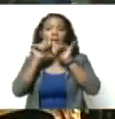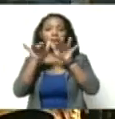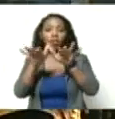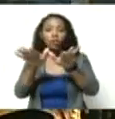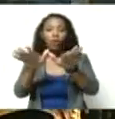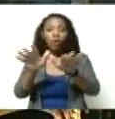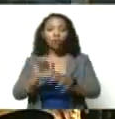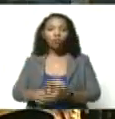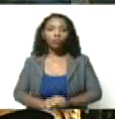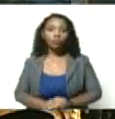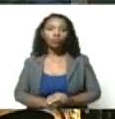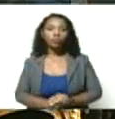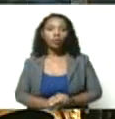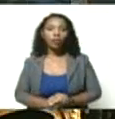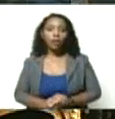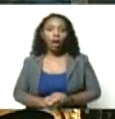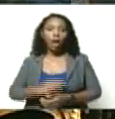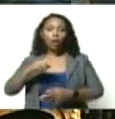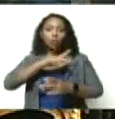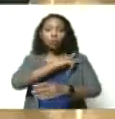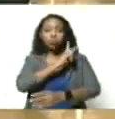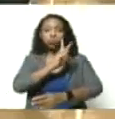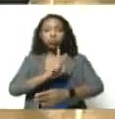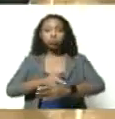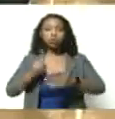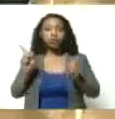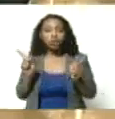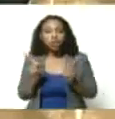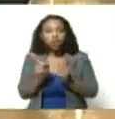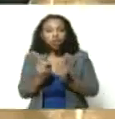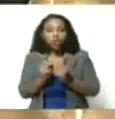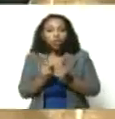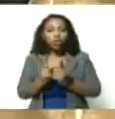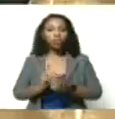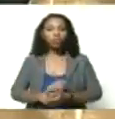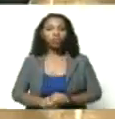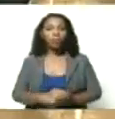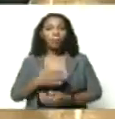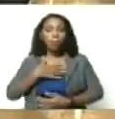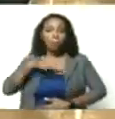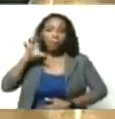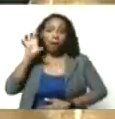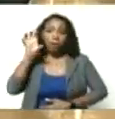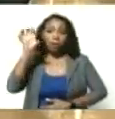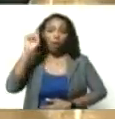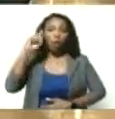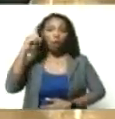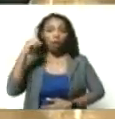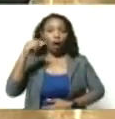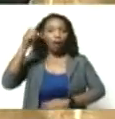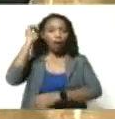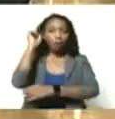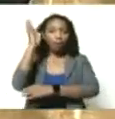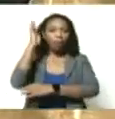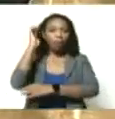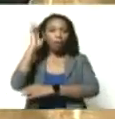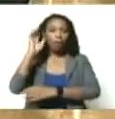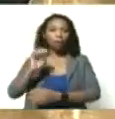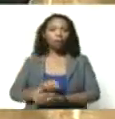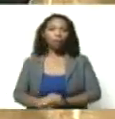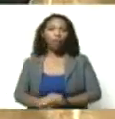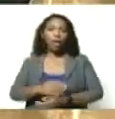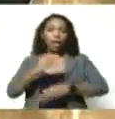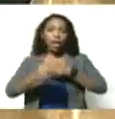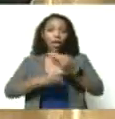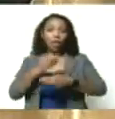bendición a los poemas chiquitos. Mi patria en una asamblea hizo